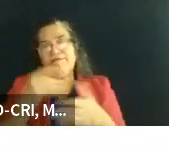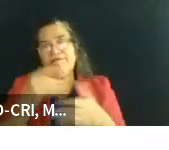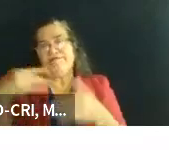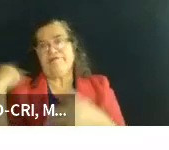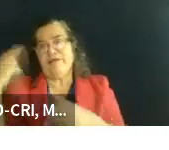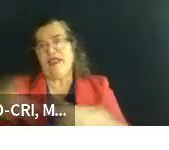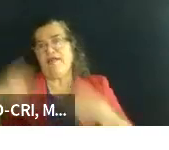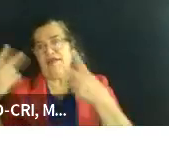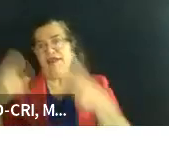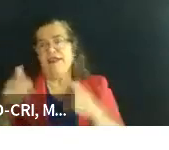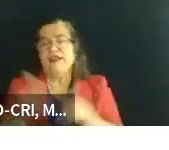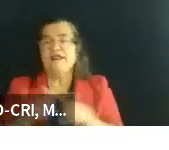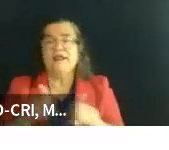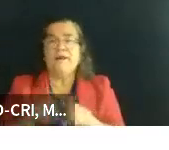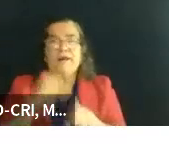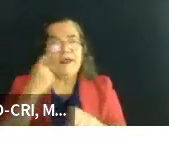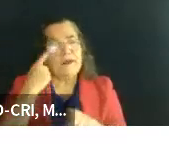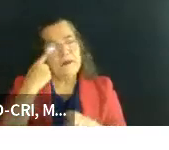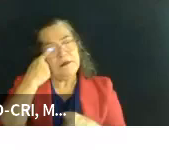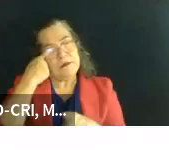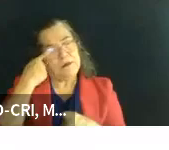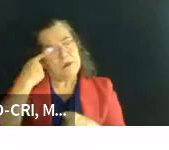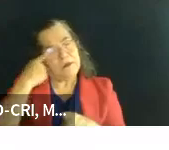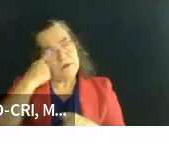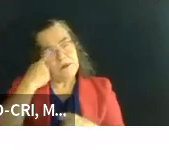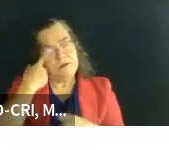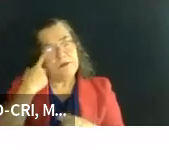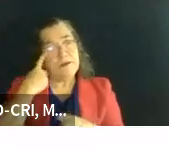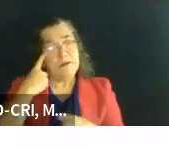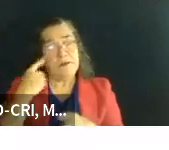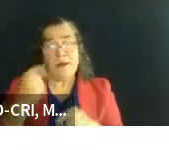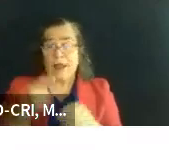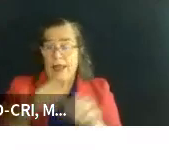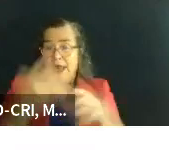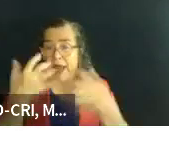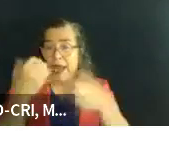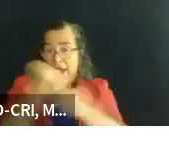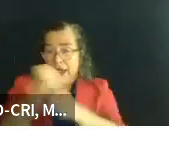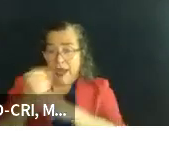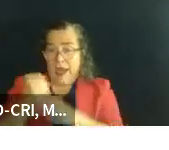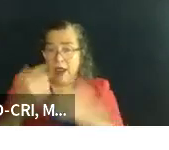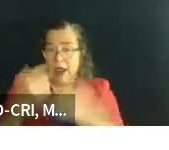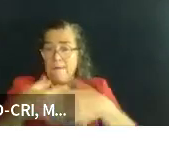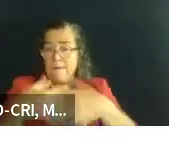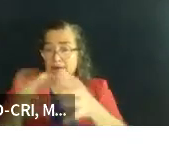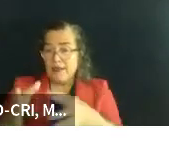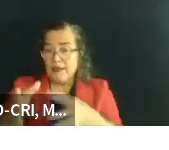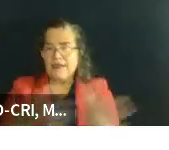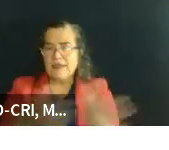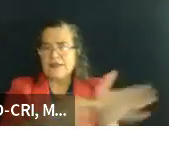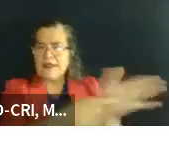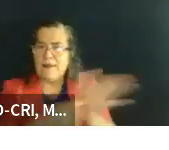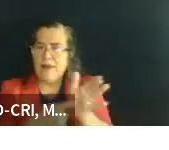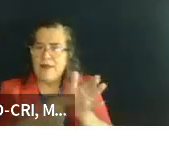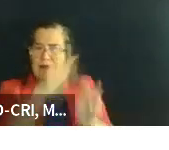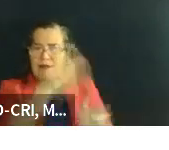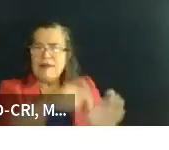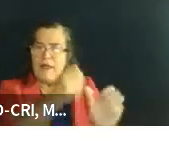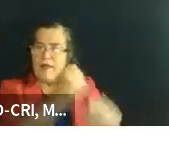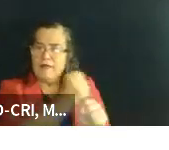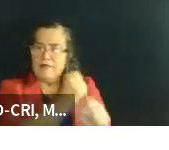así también atender las demandas del mercado laboral. Por supuesto, también tenemos que comprender que el